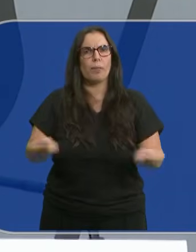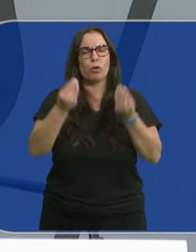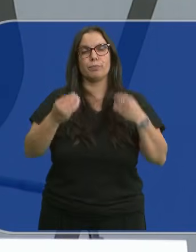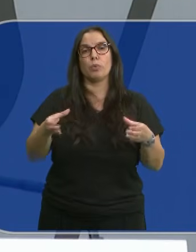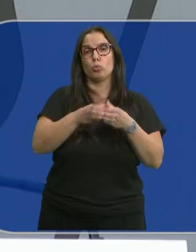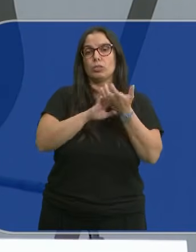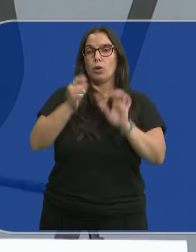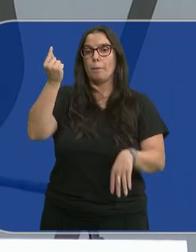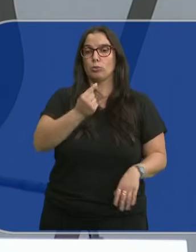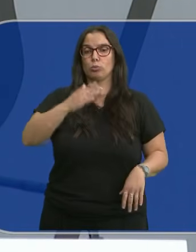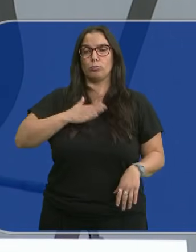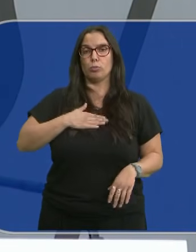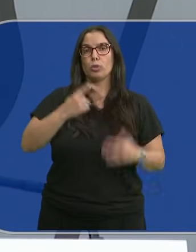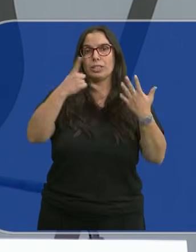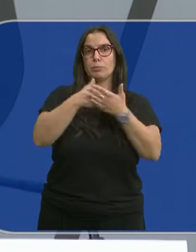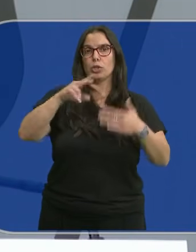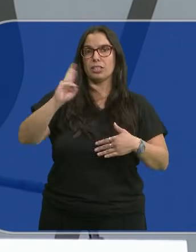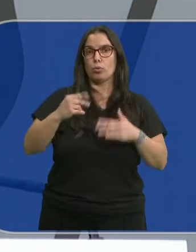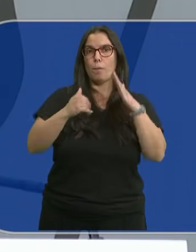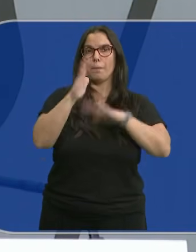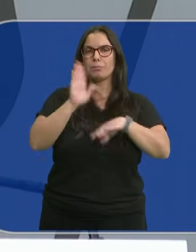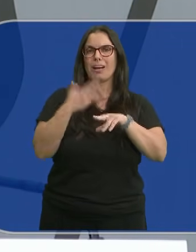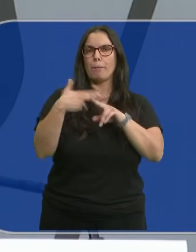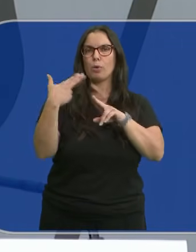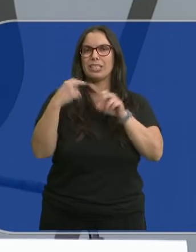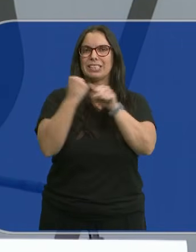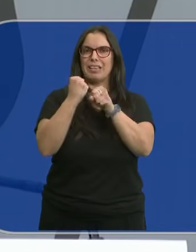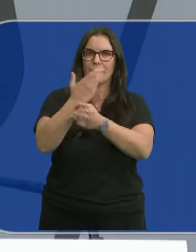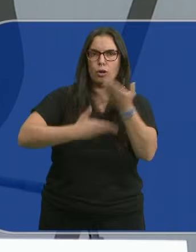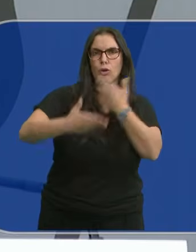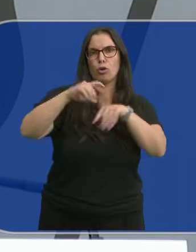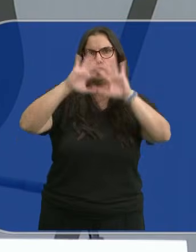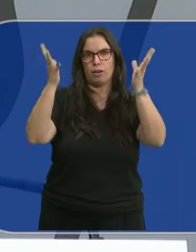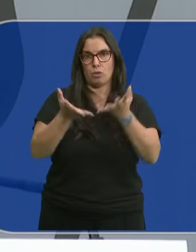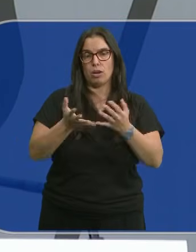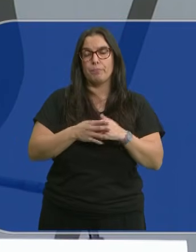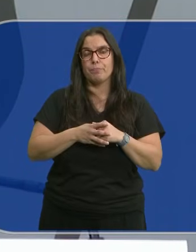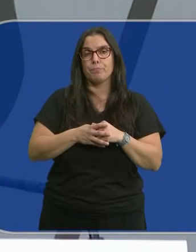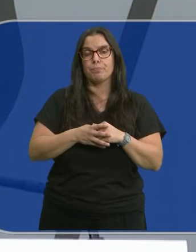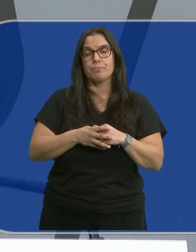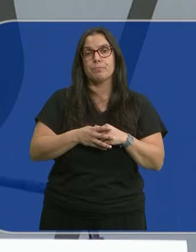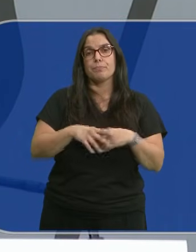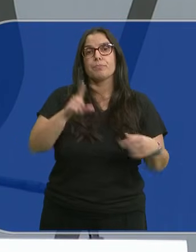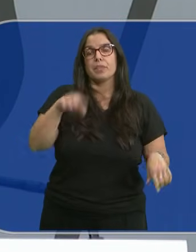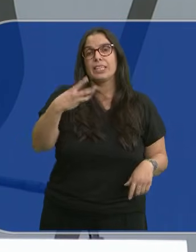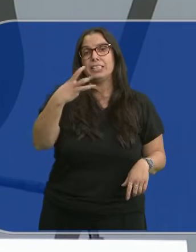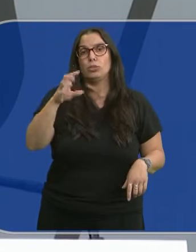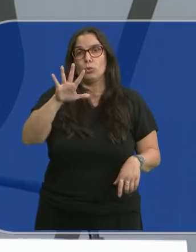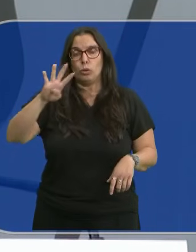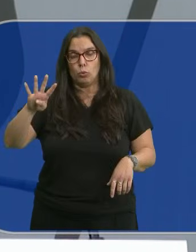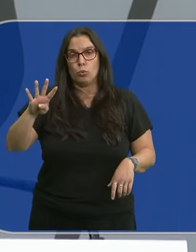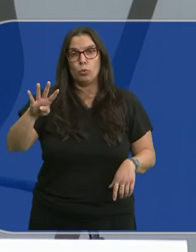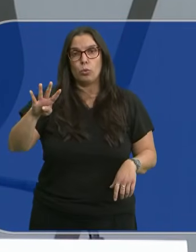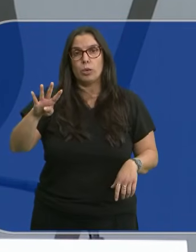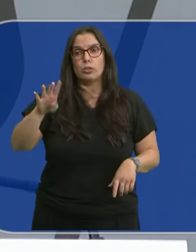Castilla y León dedica un presupuesto de más de 6 millones de euros a políticas de cooperación internacional y contamos con